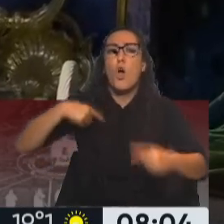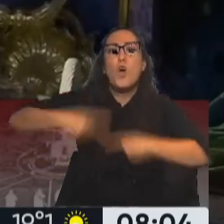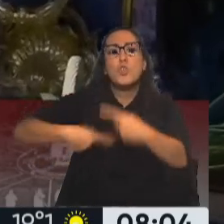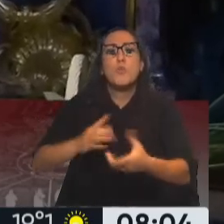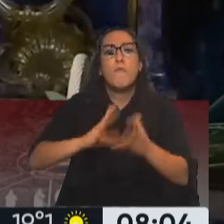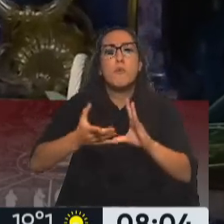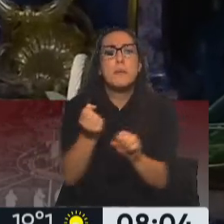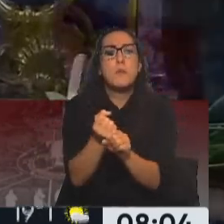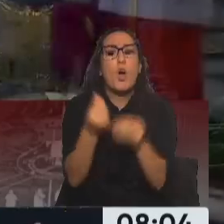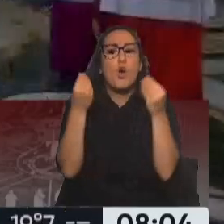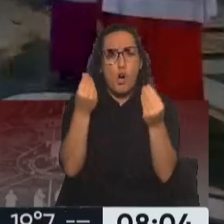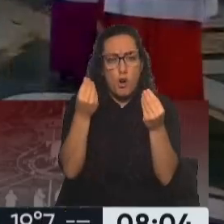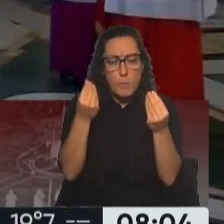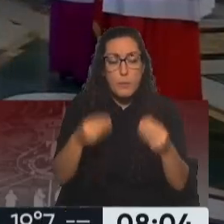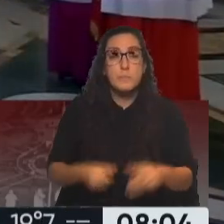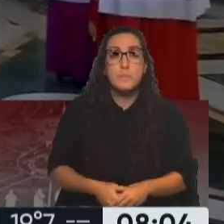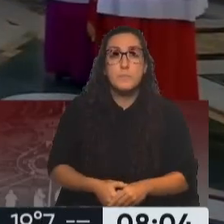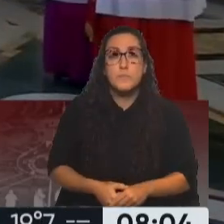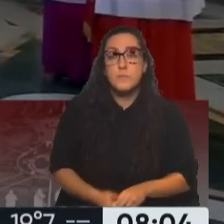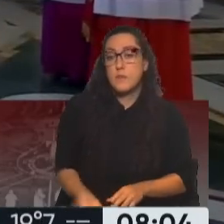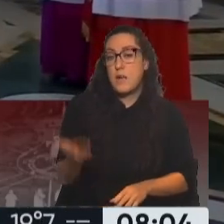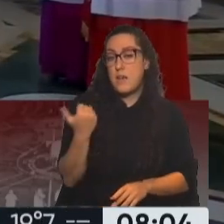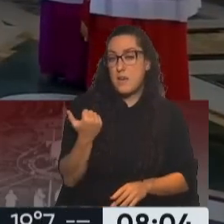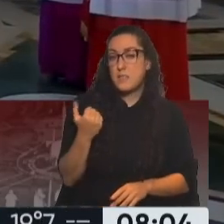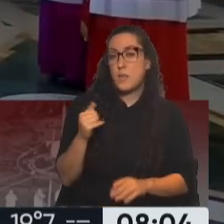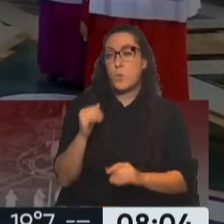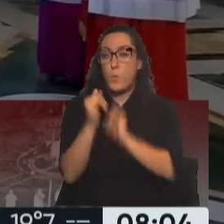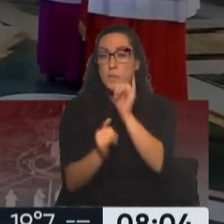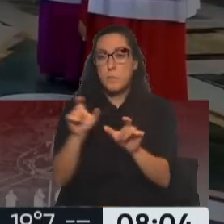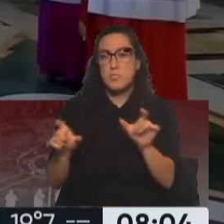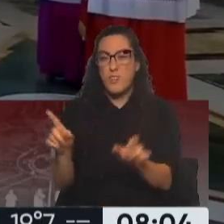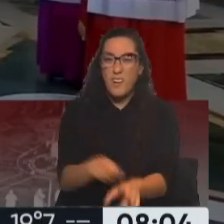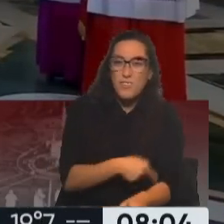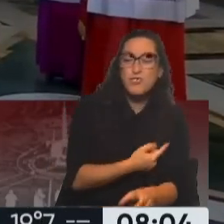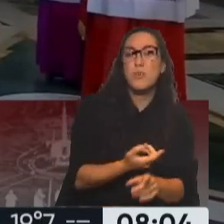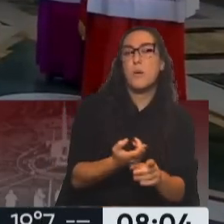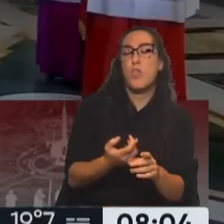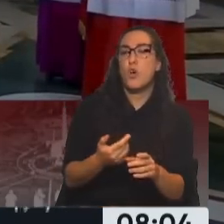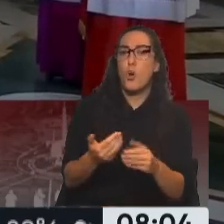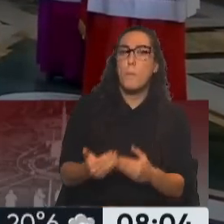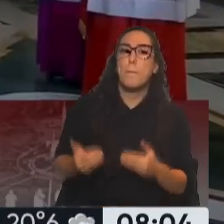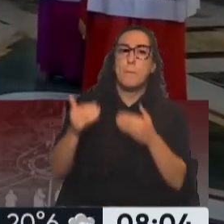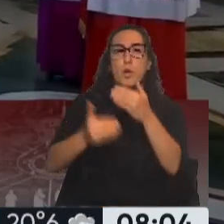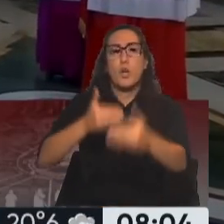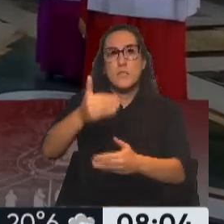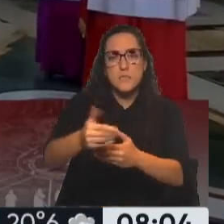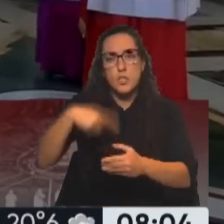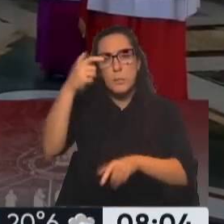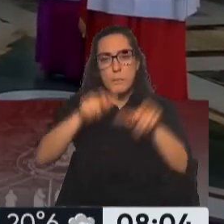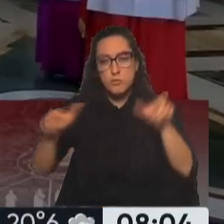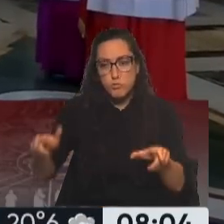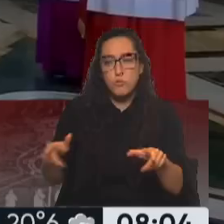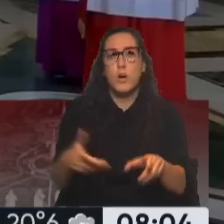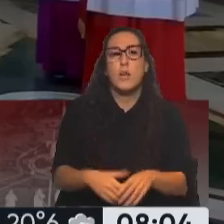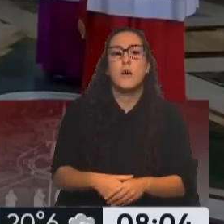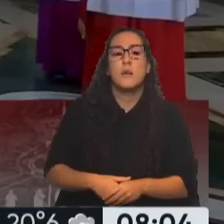Sabemos que hay distintas, bueno, un poco lo mencionábamos, quizás más conservadores o más progresistas, por decirlo de alguna forma, ¿no? De continuar